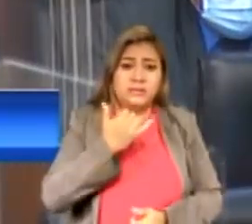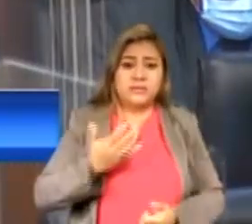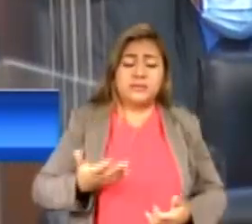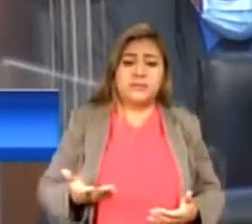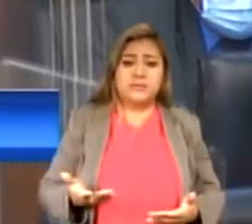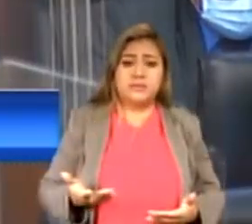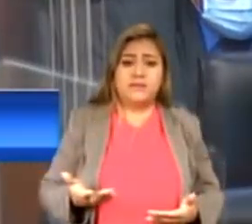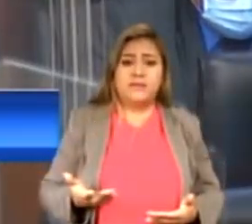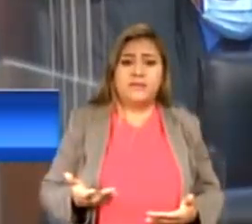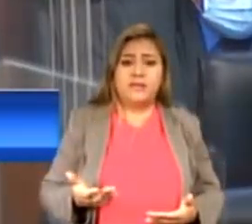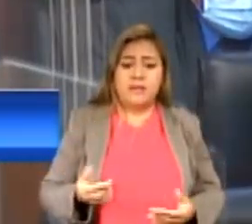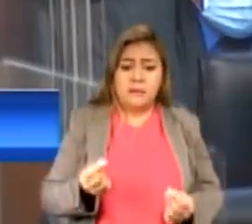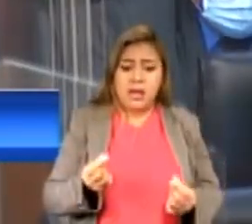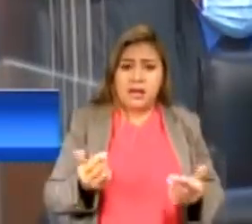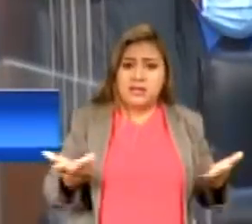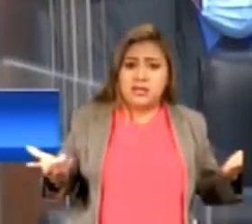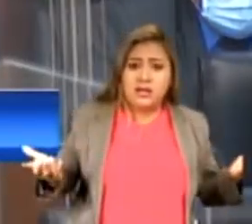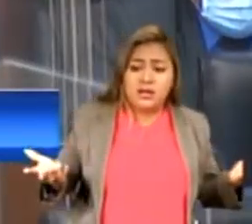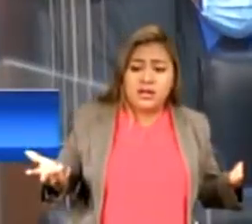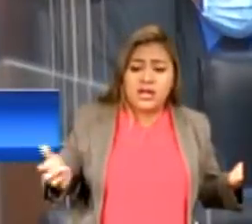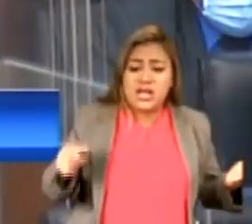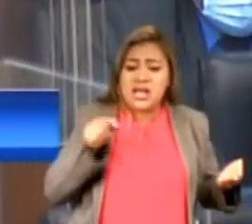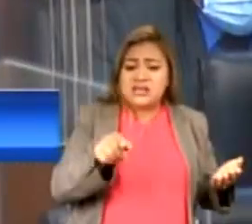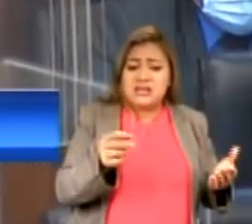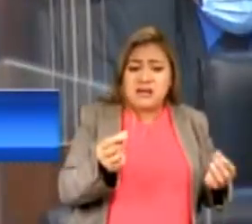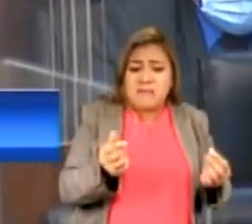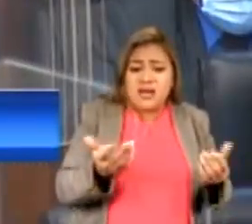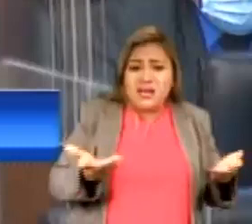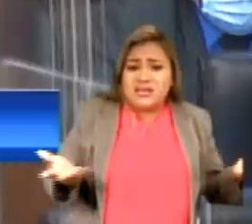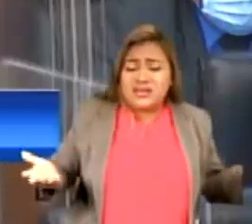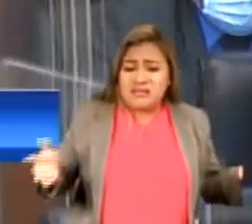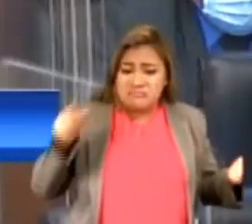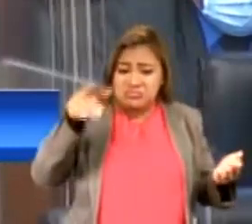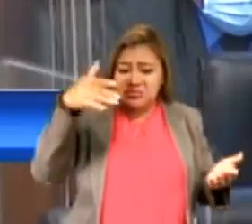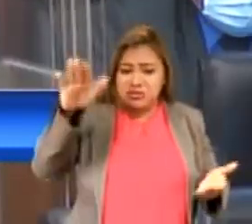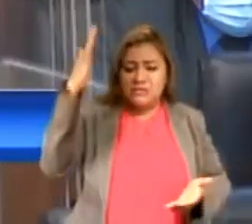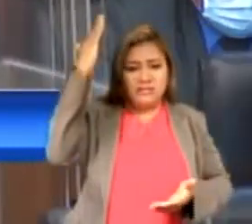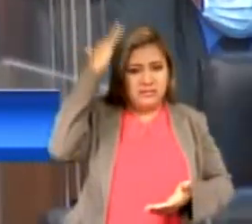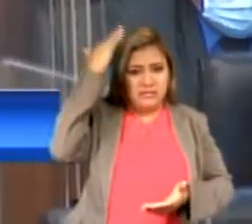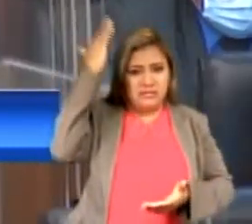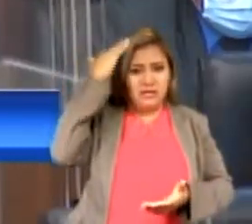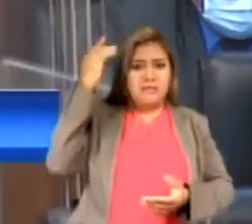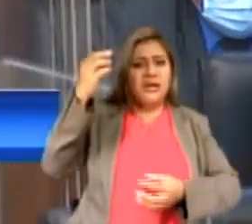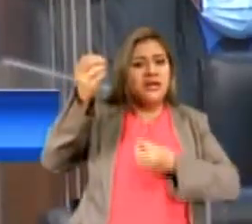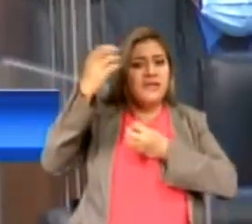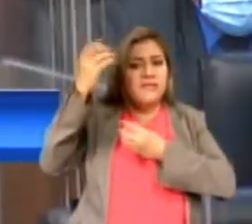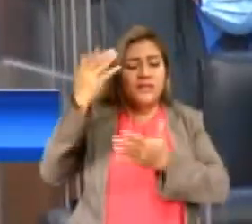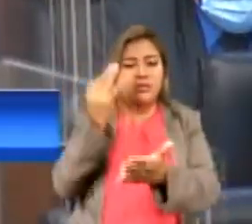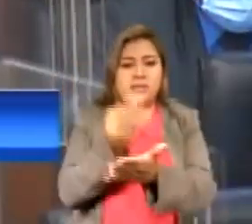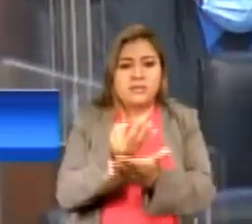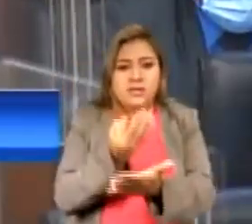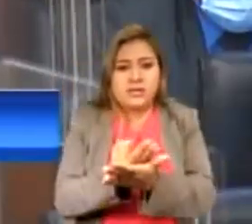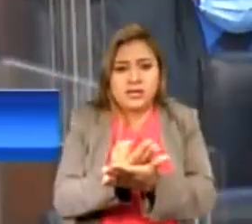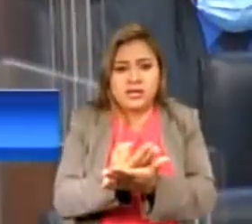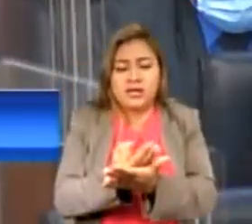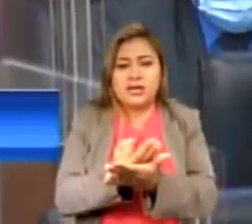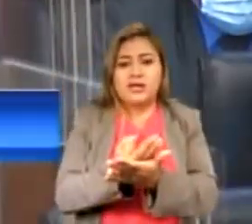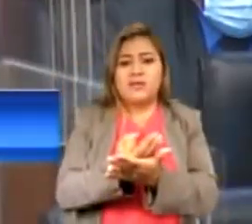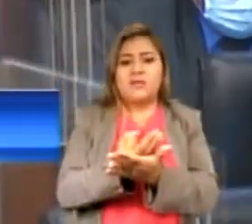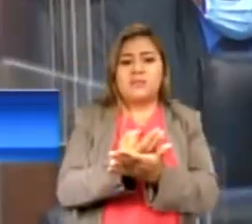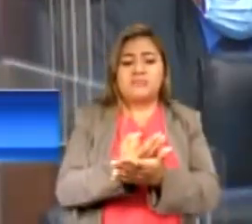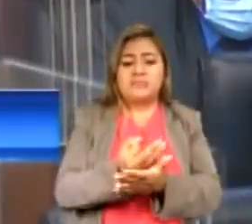¿Qué han hecho esa plata? Si ellos ya saben y tienen informes financieros y estados